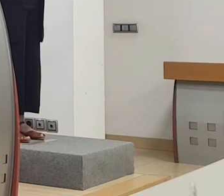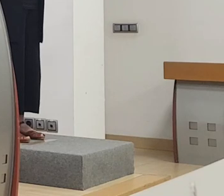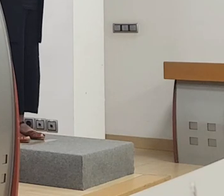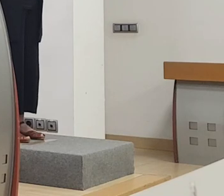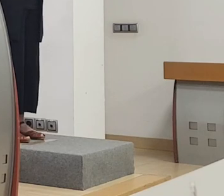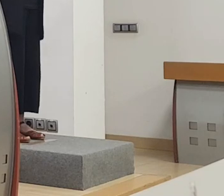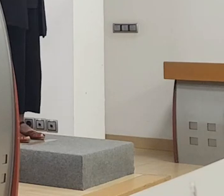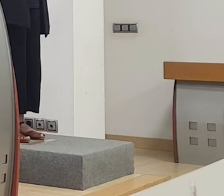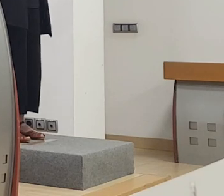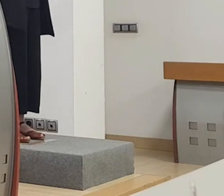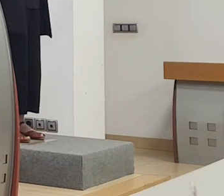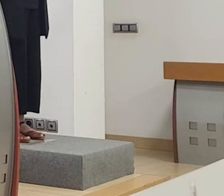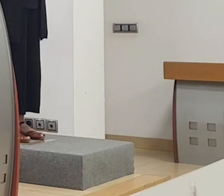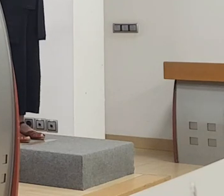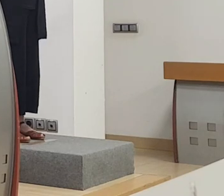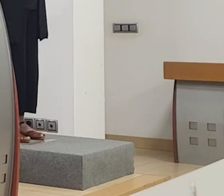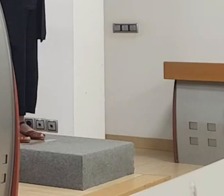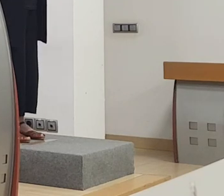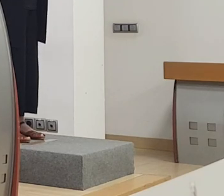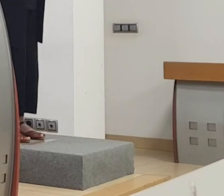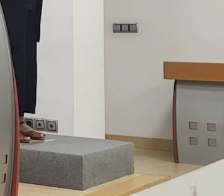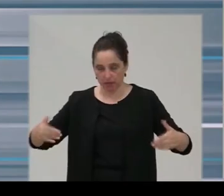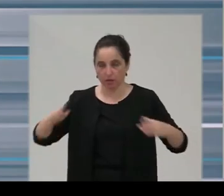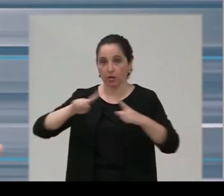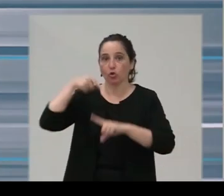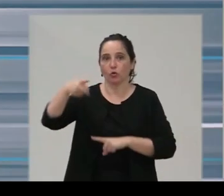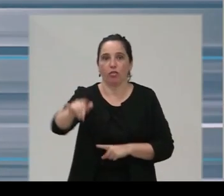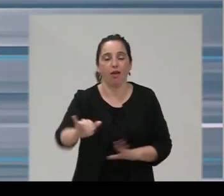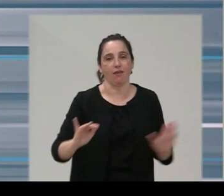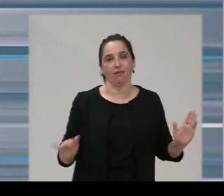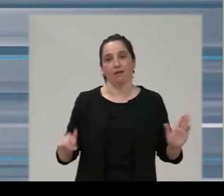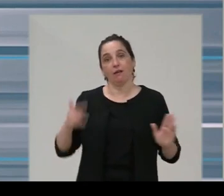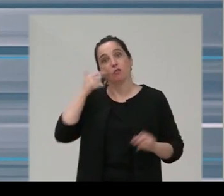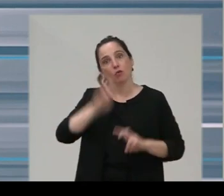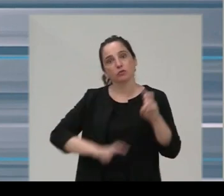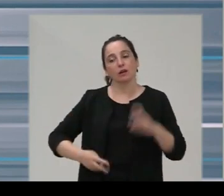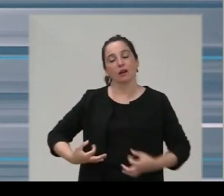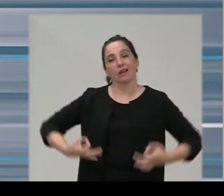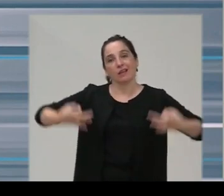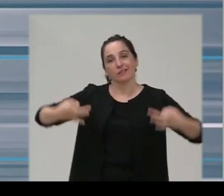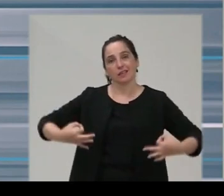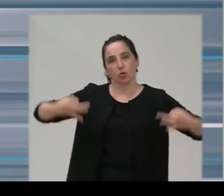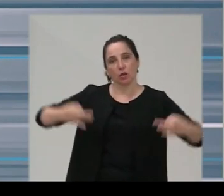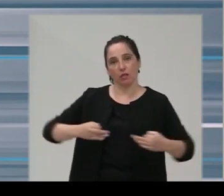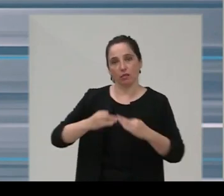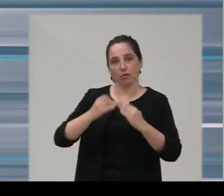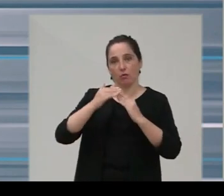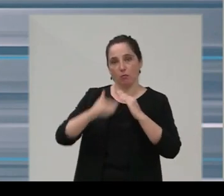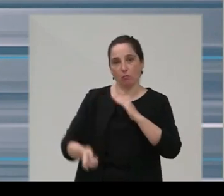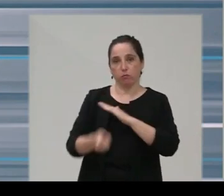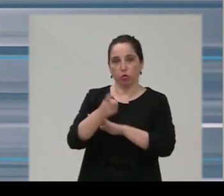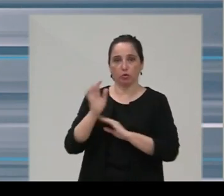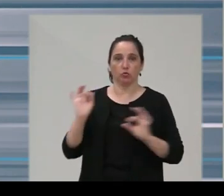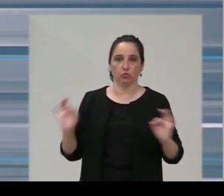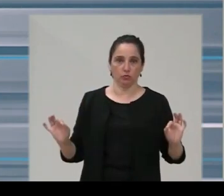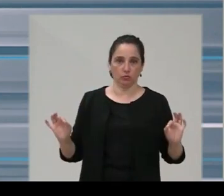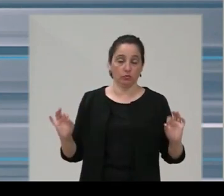cuando ha faltado seguridad y desde luego este gobierno lo que va a defender siempre es que haya seguridad en el puerto de Santander para que siga